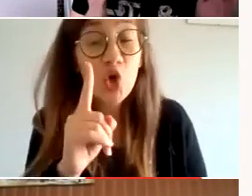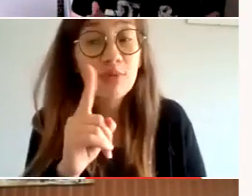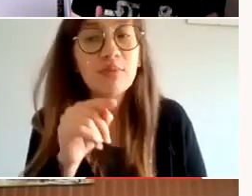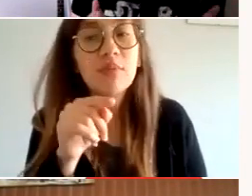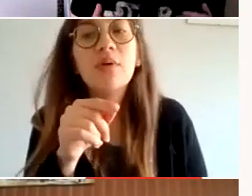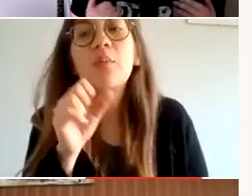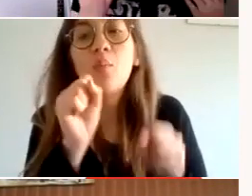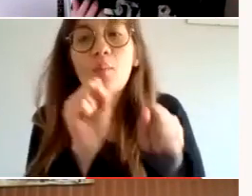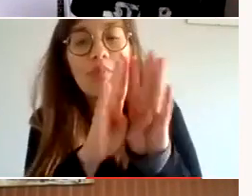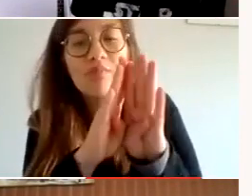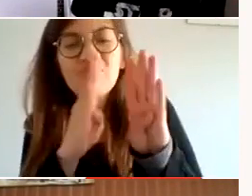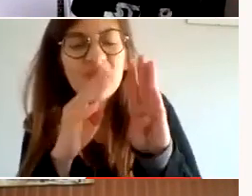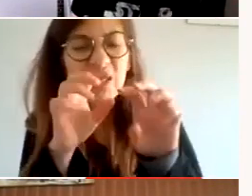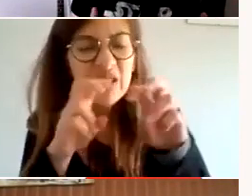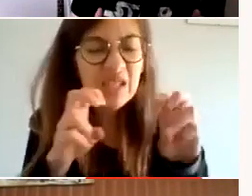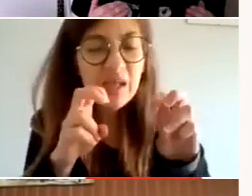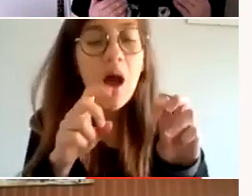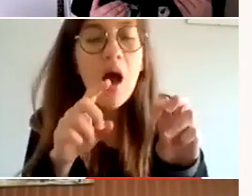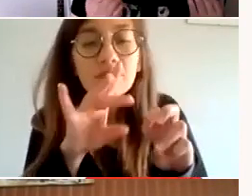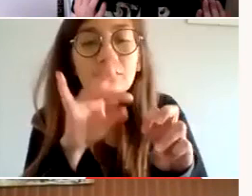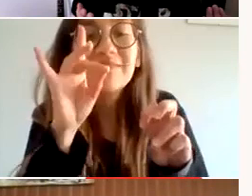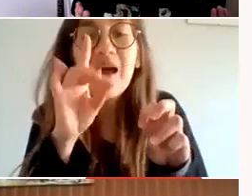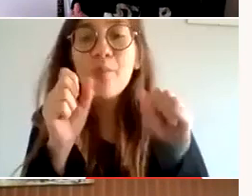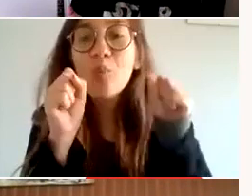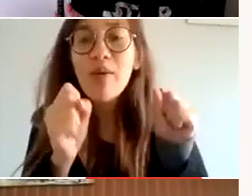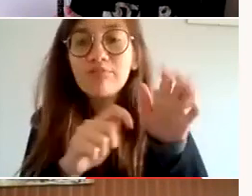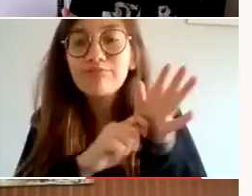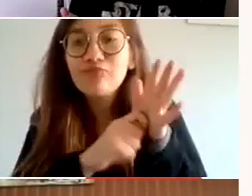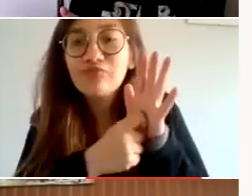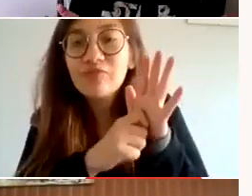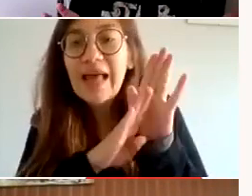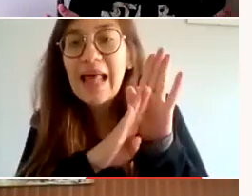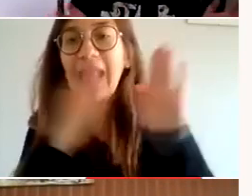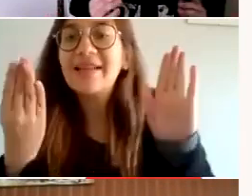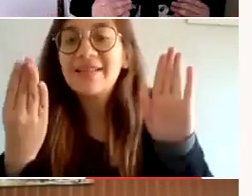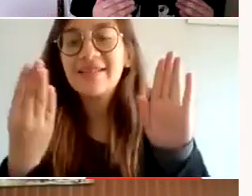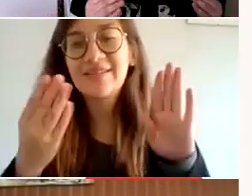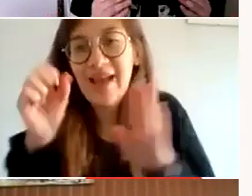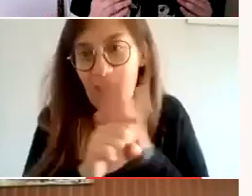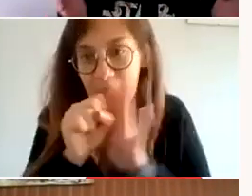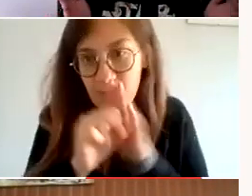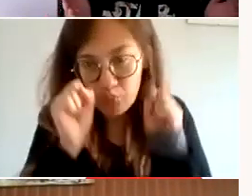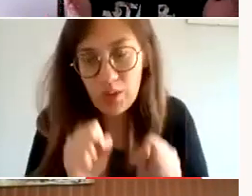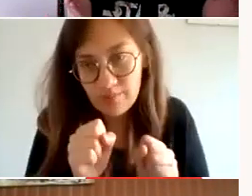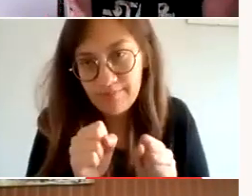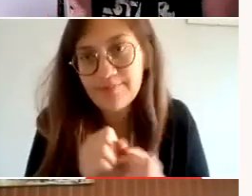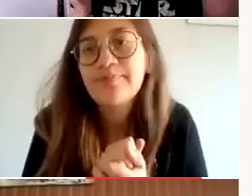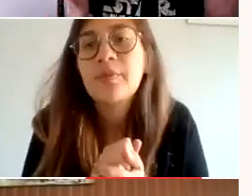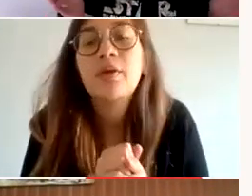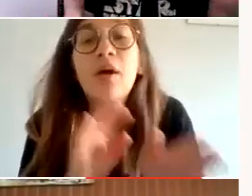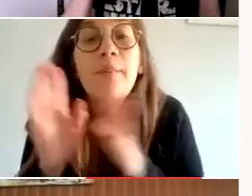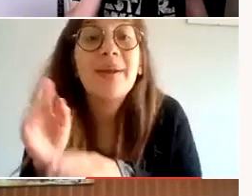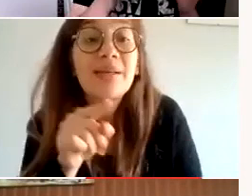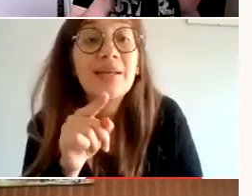puedes compartir archivos, alguien más lo puede abrir al mismo tiempo que tú. Y eso, cuando los dos generan cambios, por ejemplo,